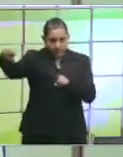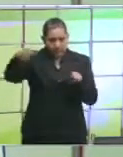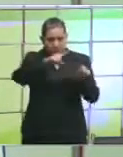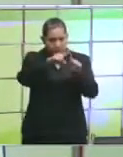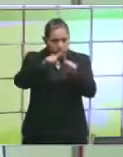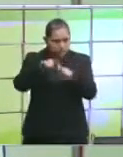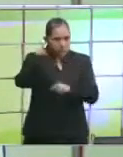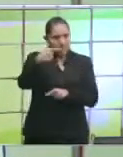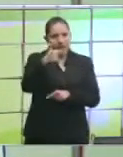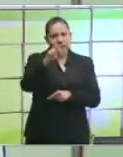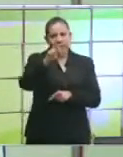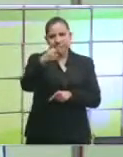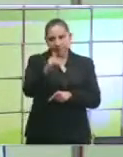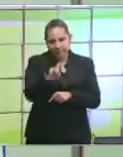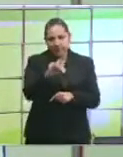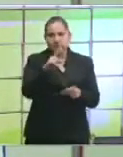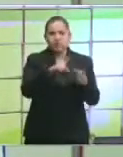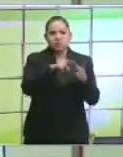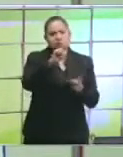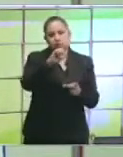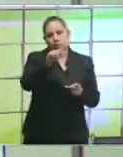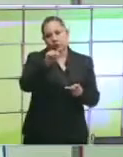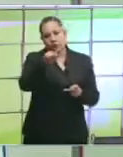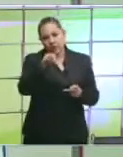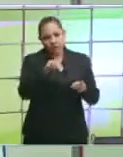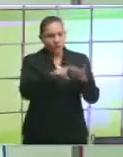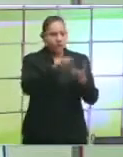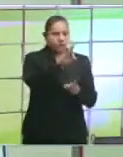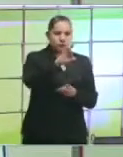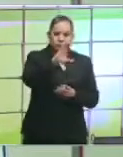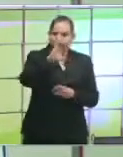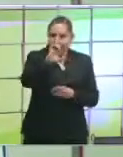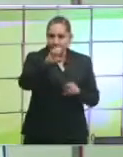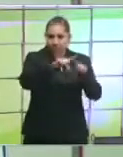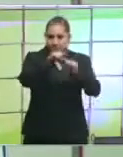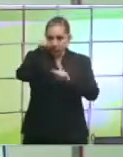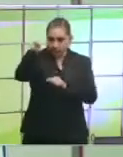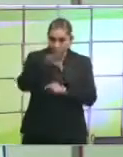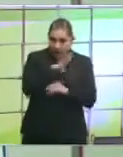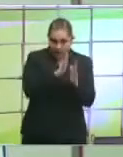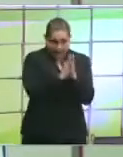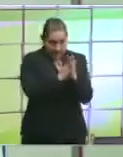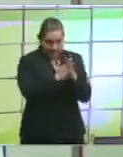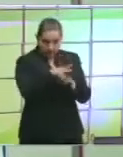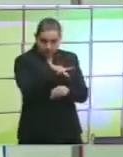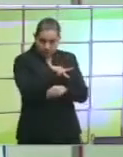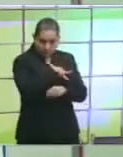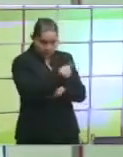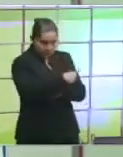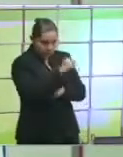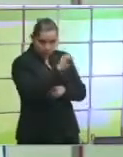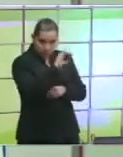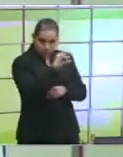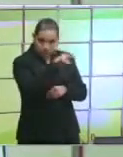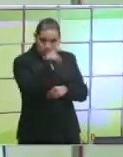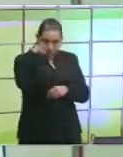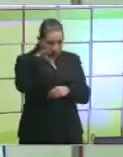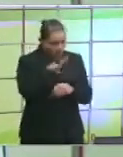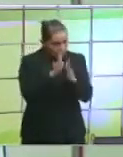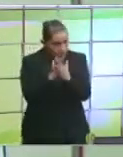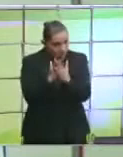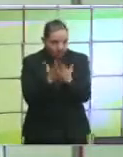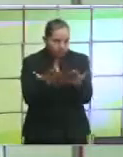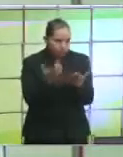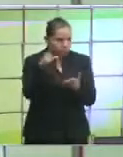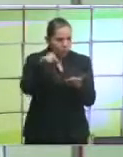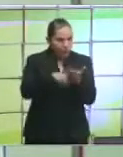el sótano etcétera no van a encontrar nuestros libros y me parece que ahí hay un problema diferente pero de que se publique se publica pero no